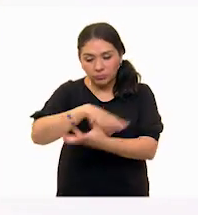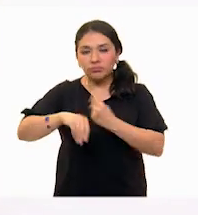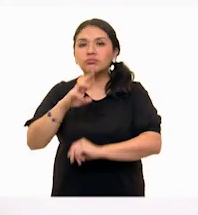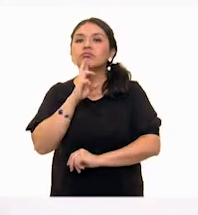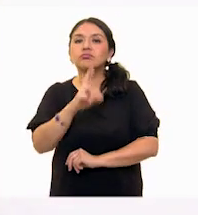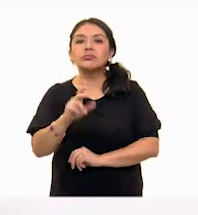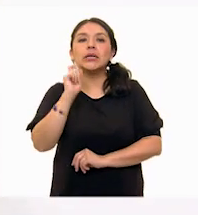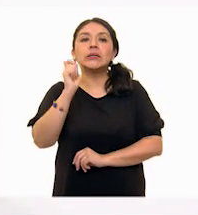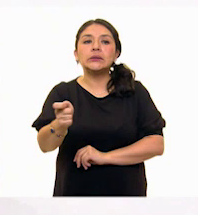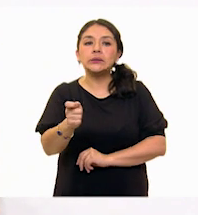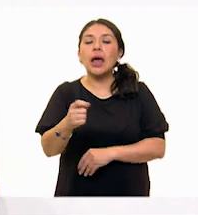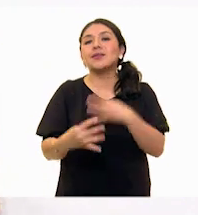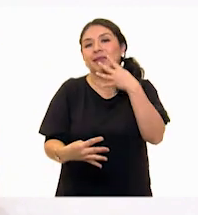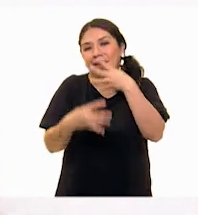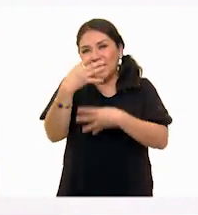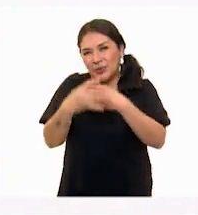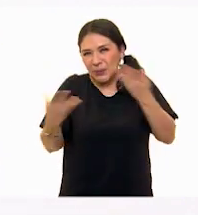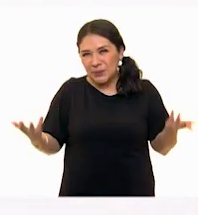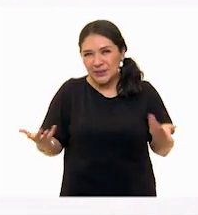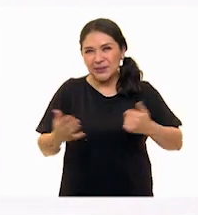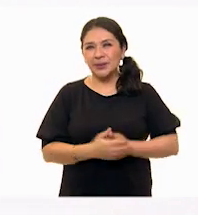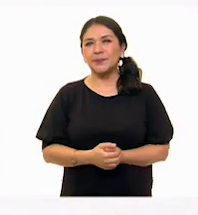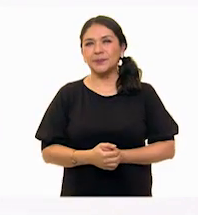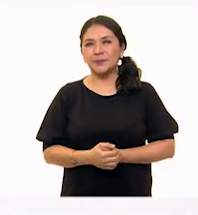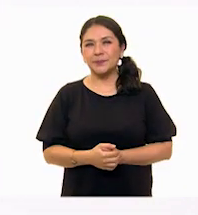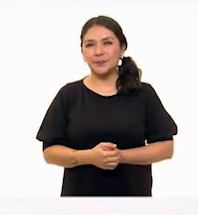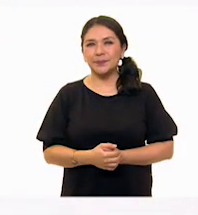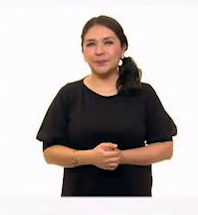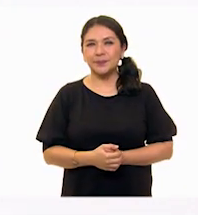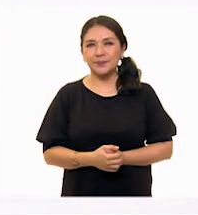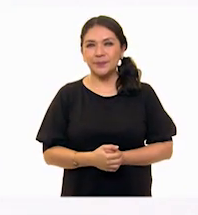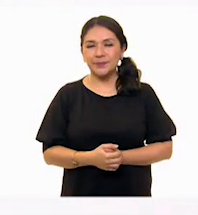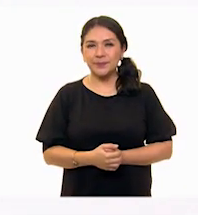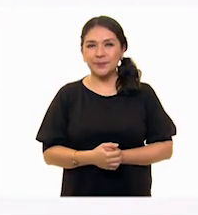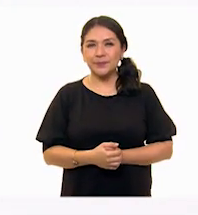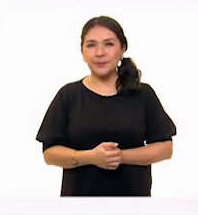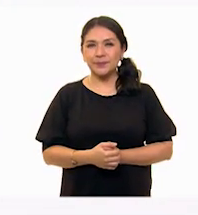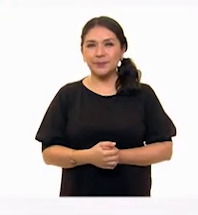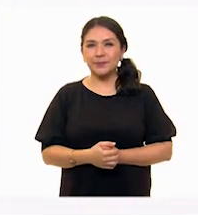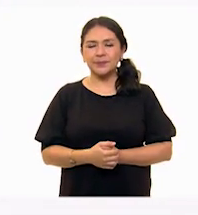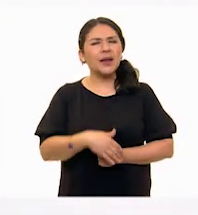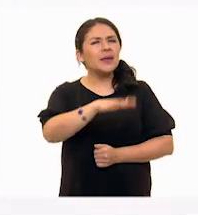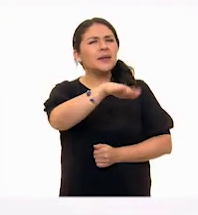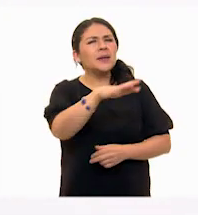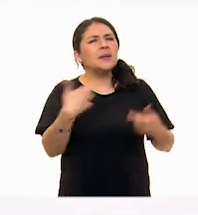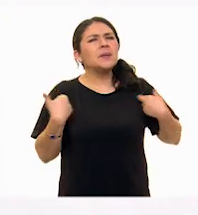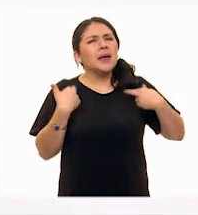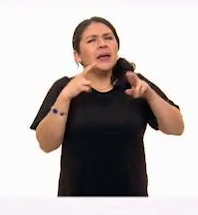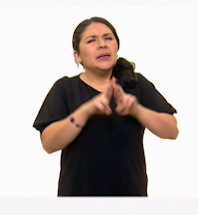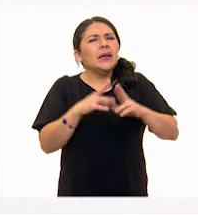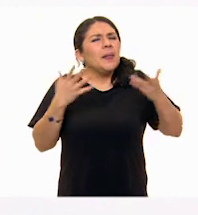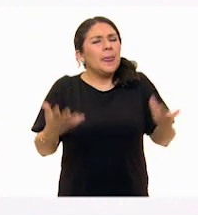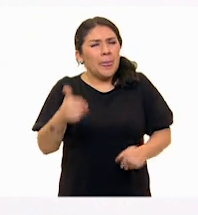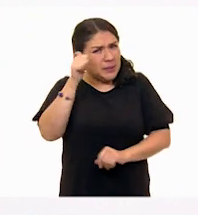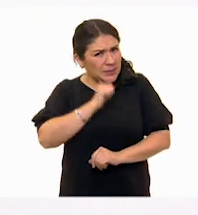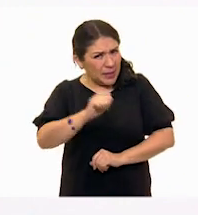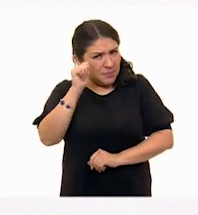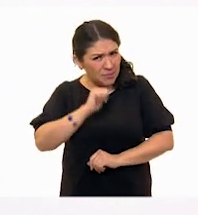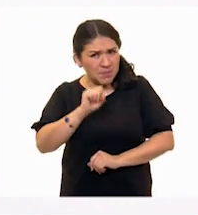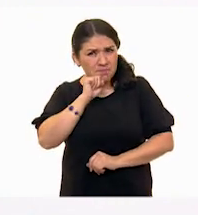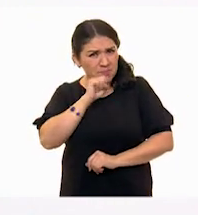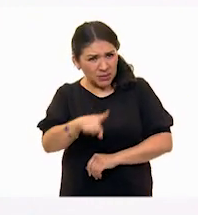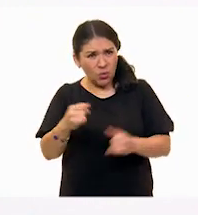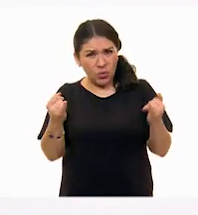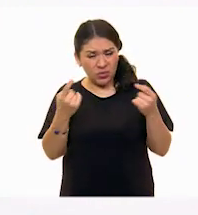y la figura queda de 14, maestra. 14. Maestra, entonces, ¿siempre es la